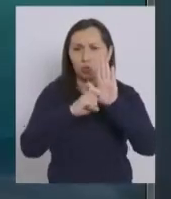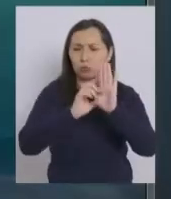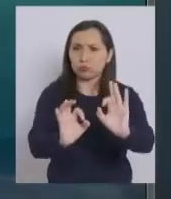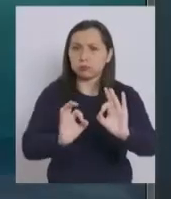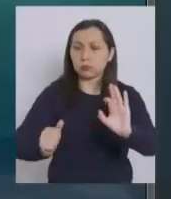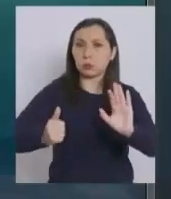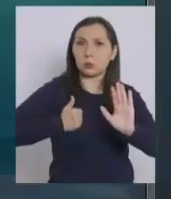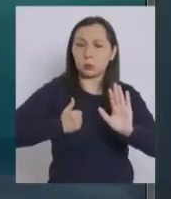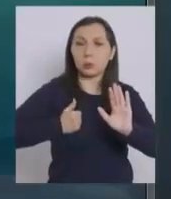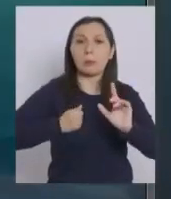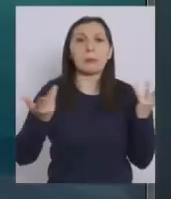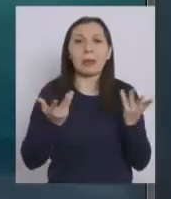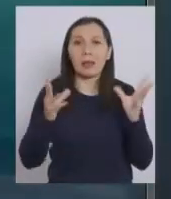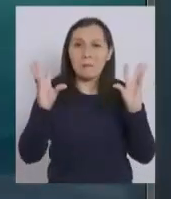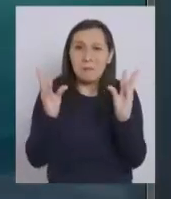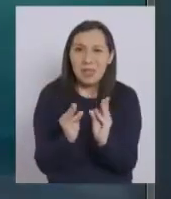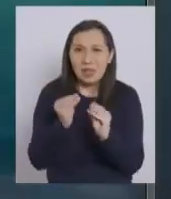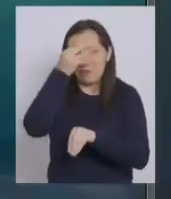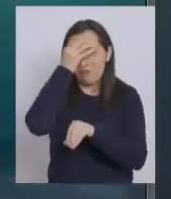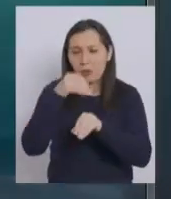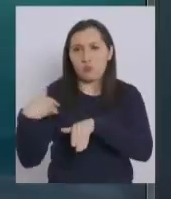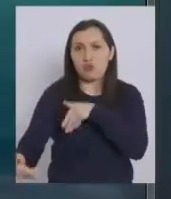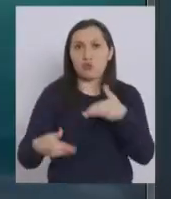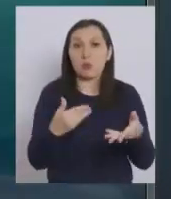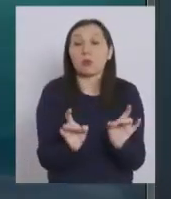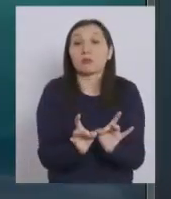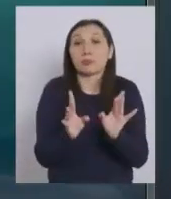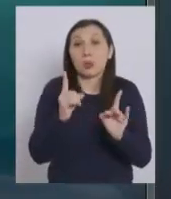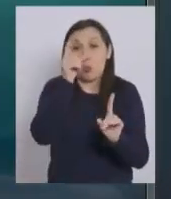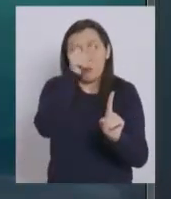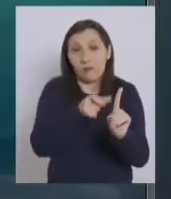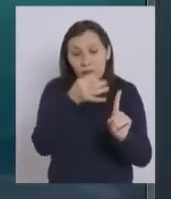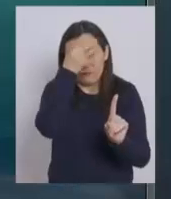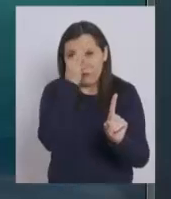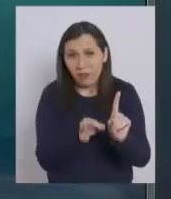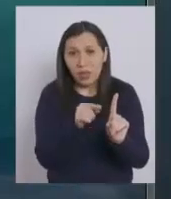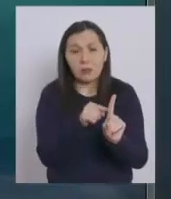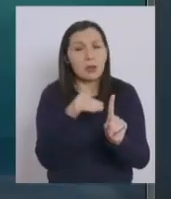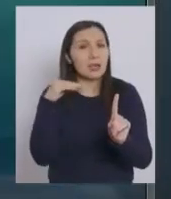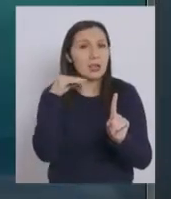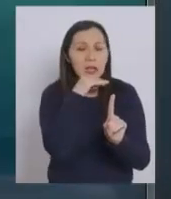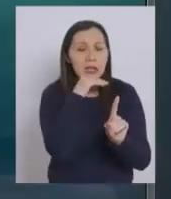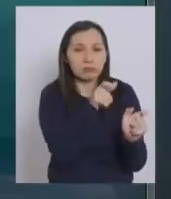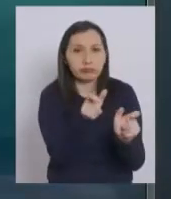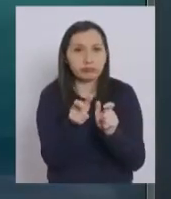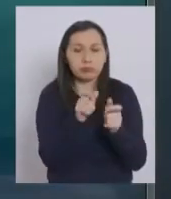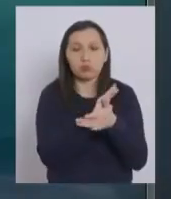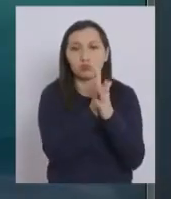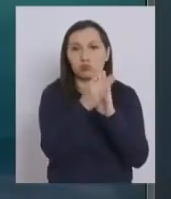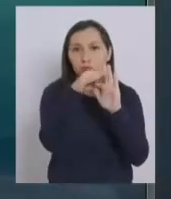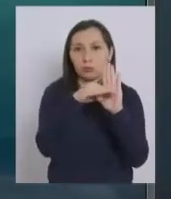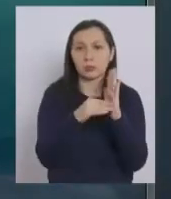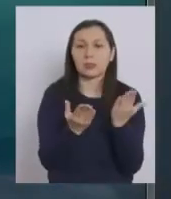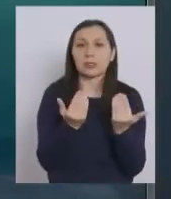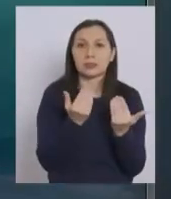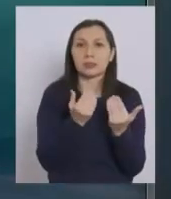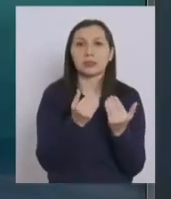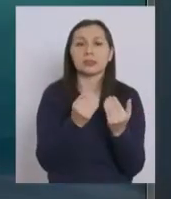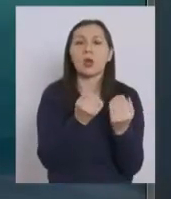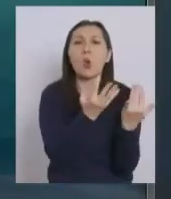estricto para disminuir los contagios y en caso que hubiera un contagio poder tomar inmediatamente todas las medidas necesarias